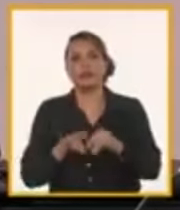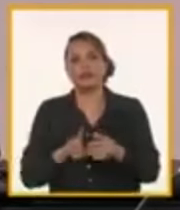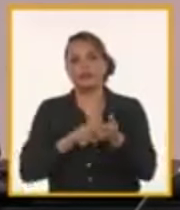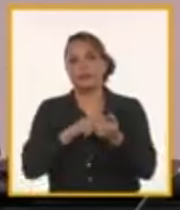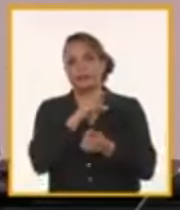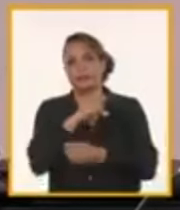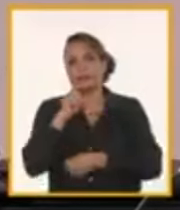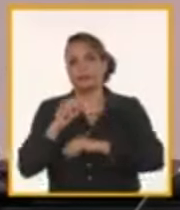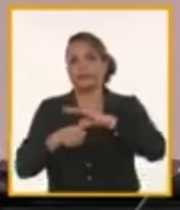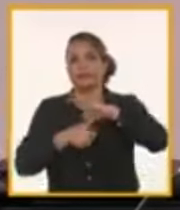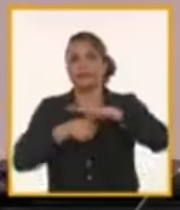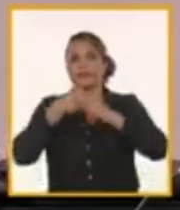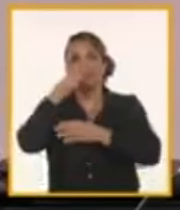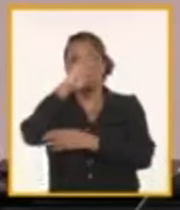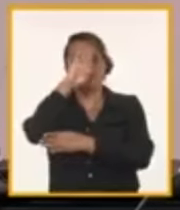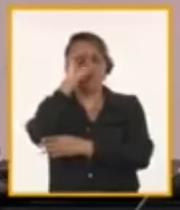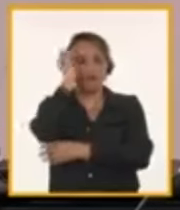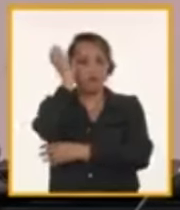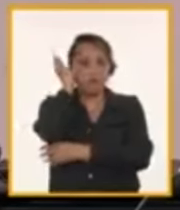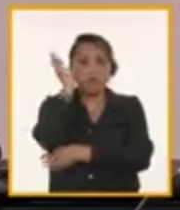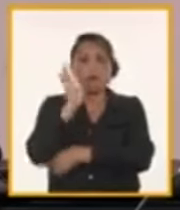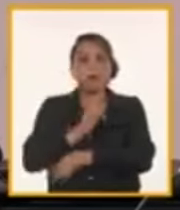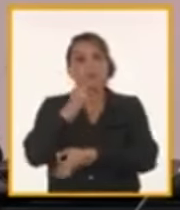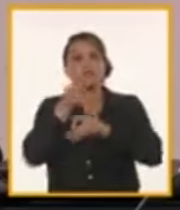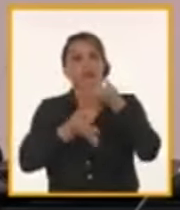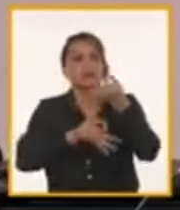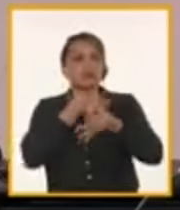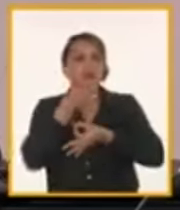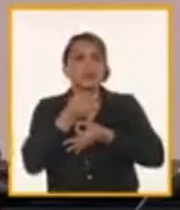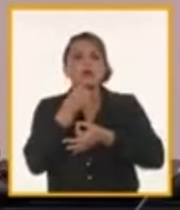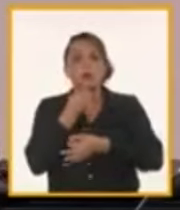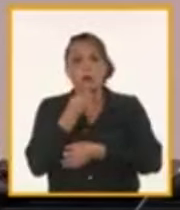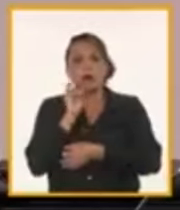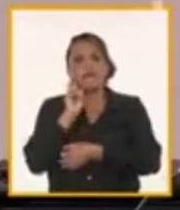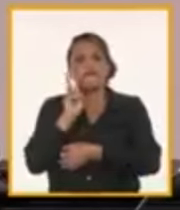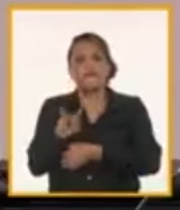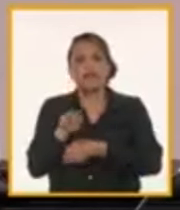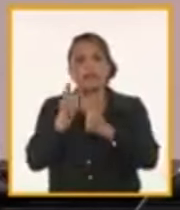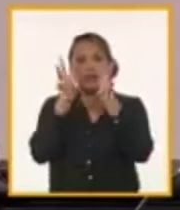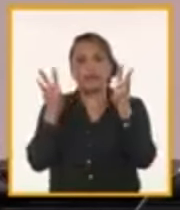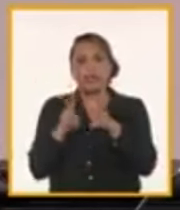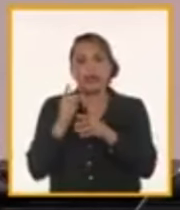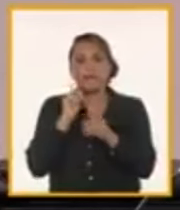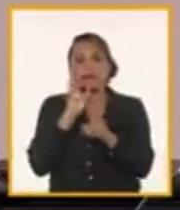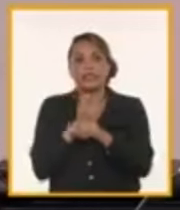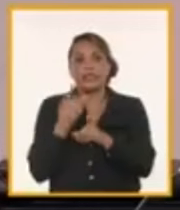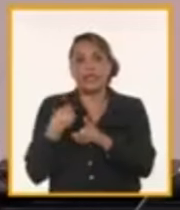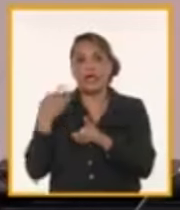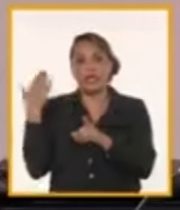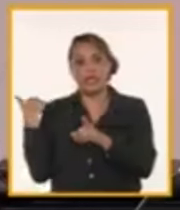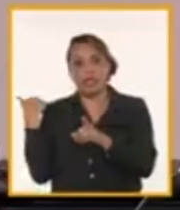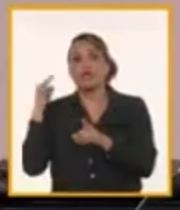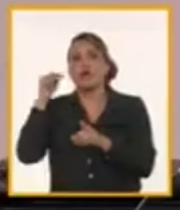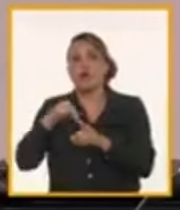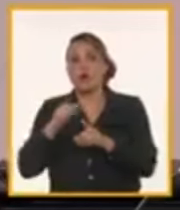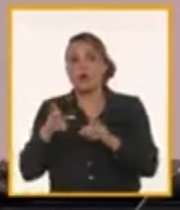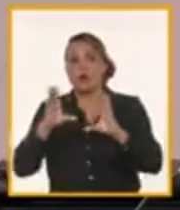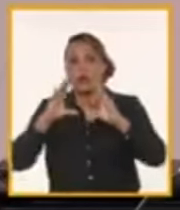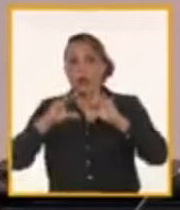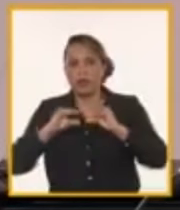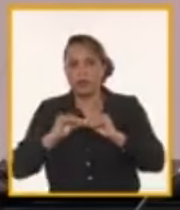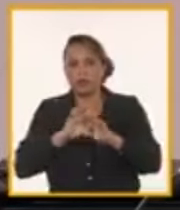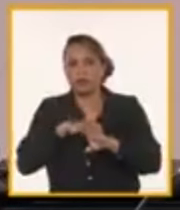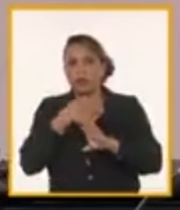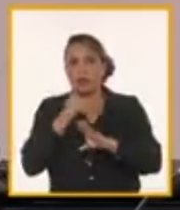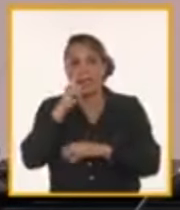de la república Miguel Díaz canel Bermúdez está disponible en las redes desde el día de ayer y será transmitido esta noche después de la